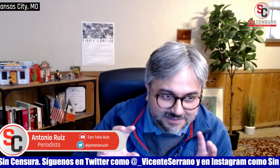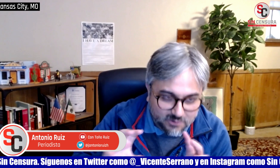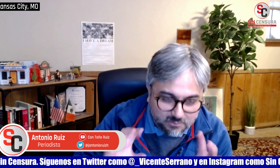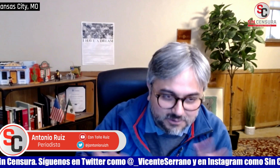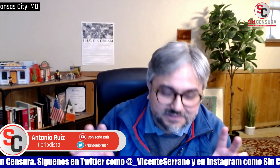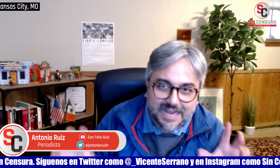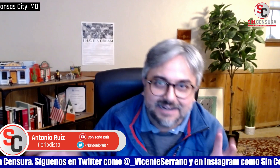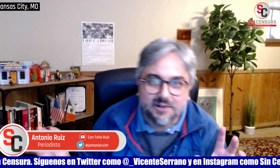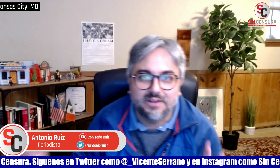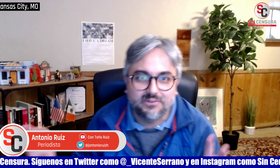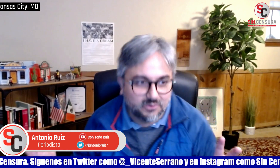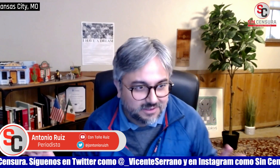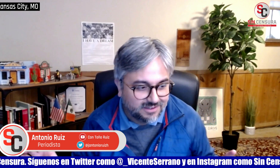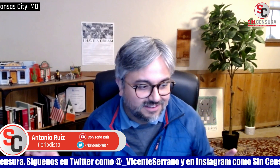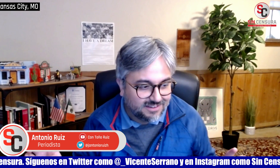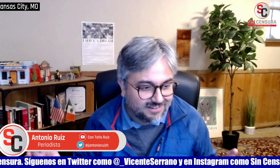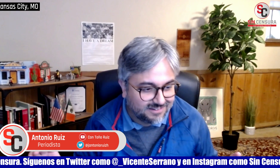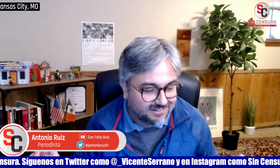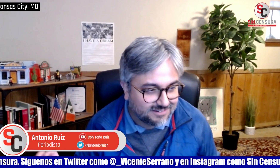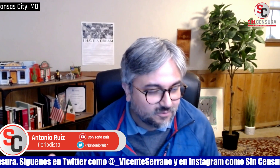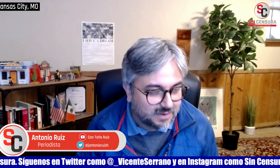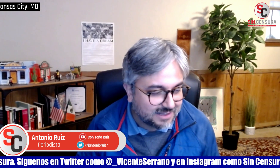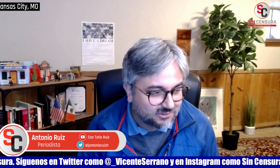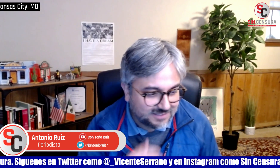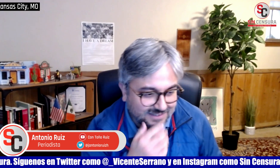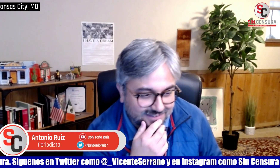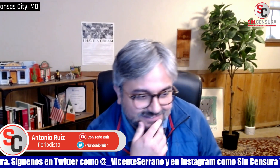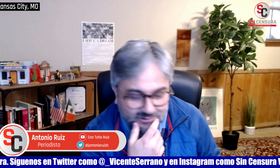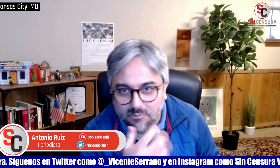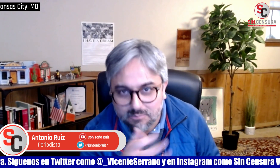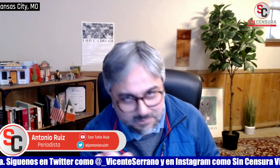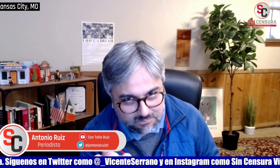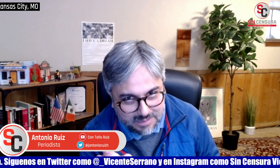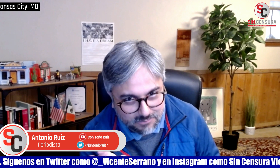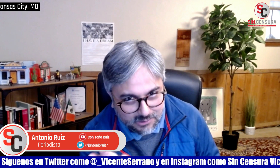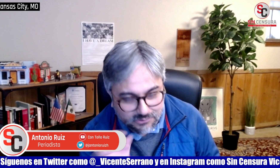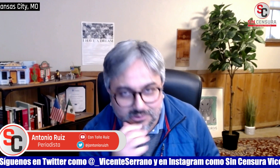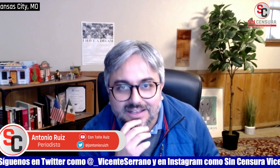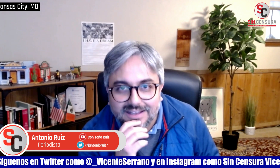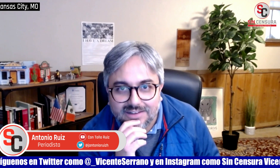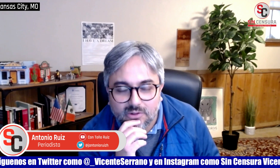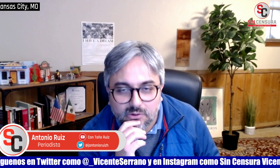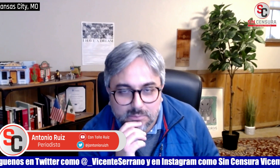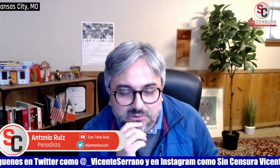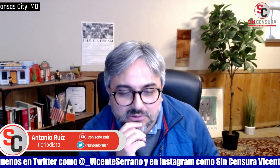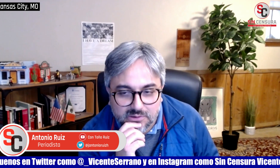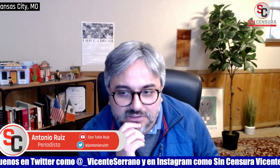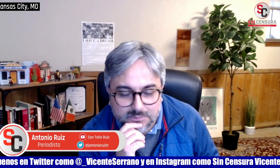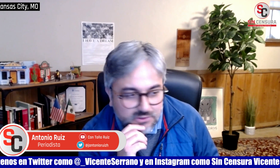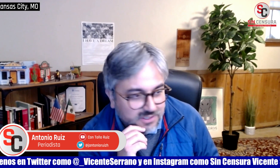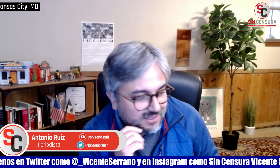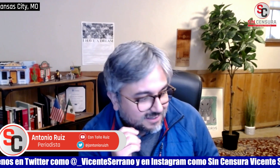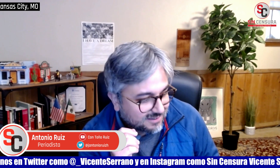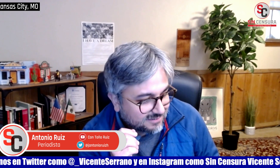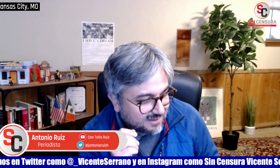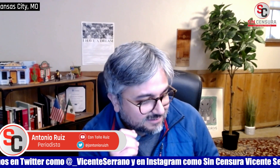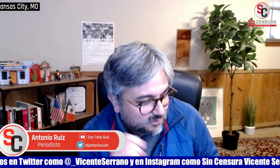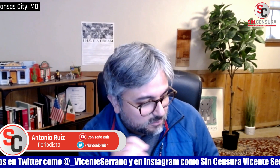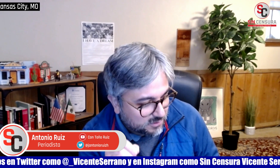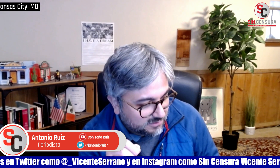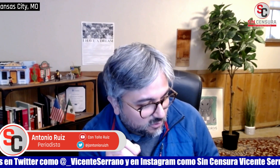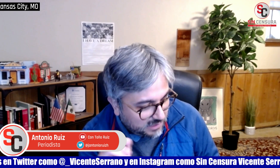el señor Burns de carne y hueso. Como va la canción esta que le hicieron en un mambo en uno de los episodios de Los Simpson, que